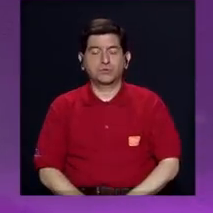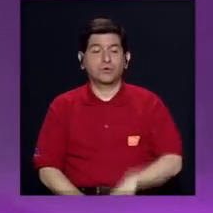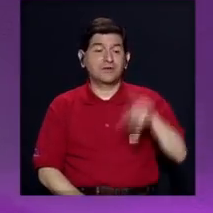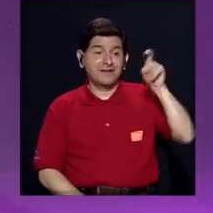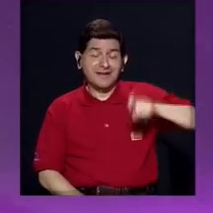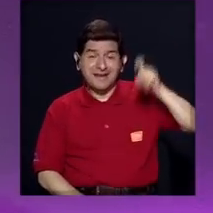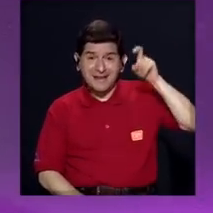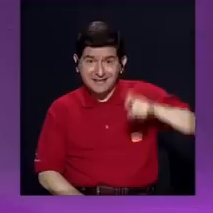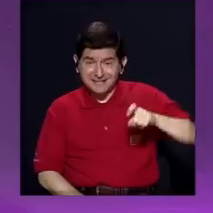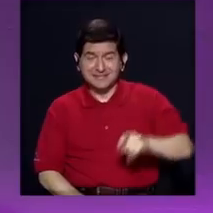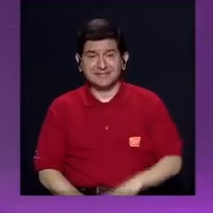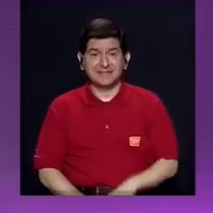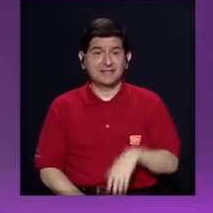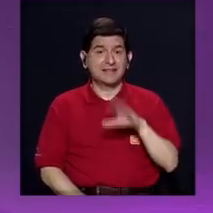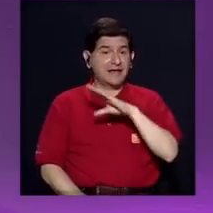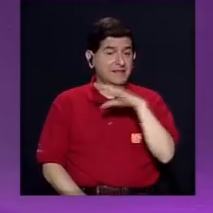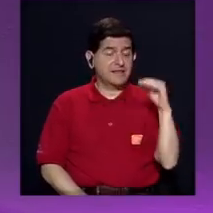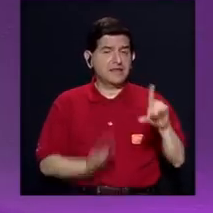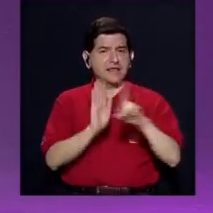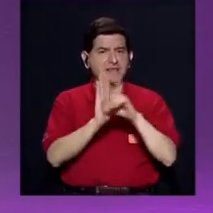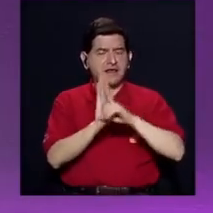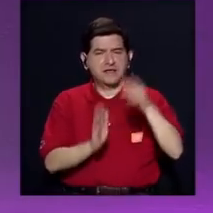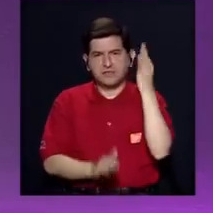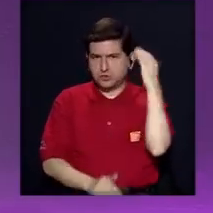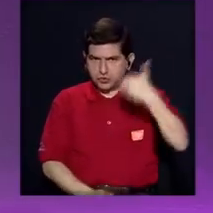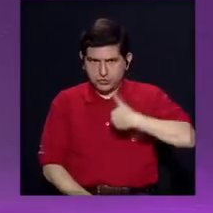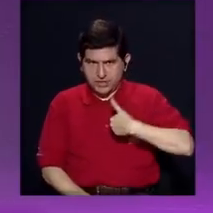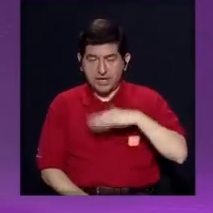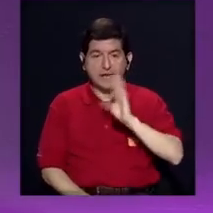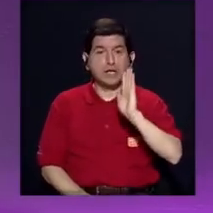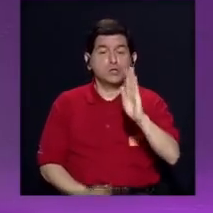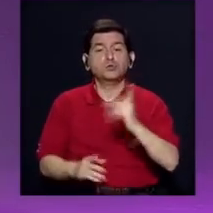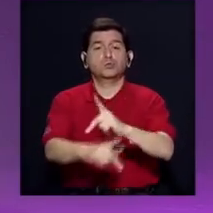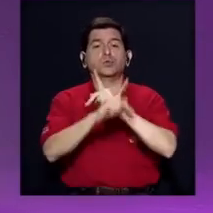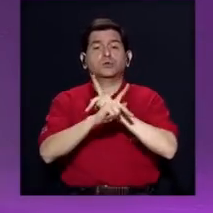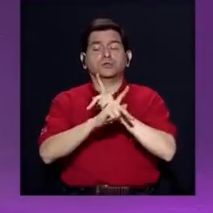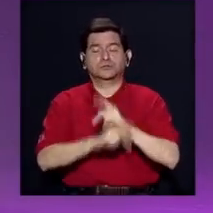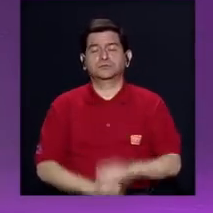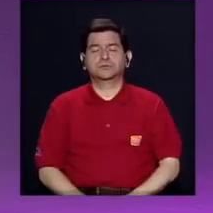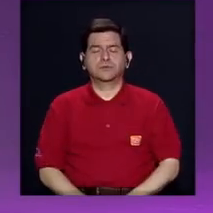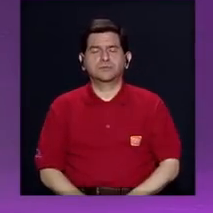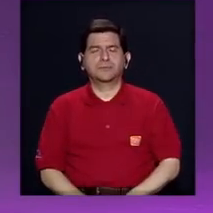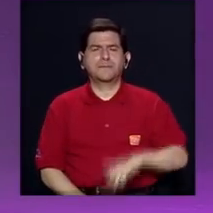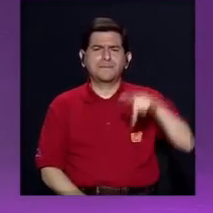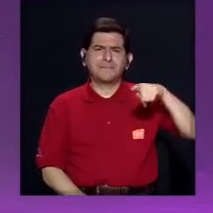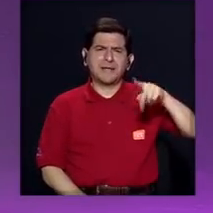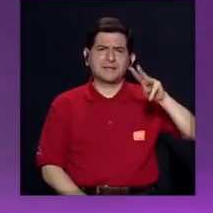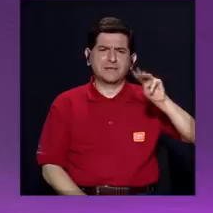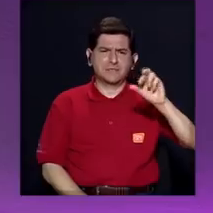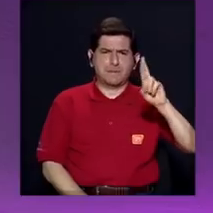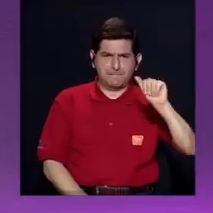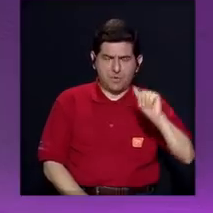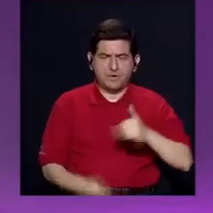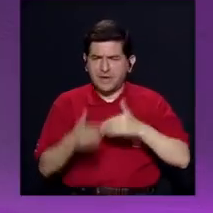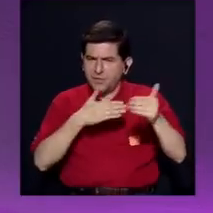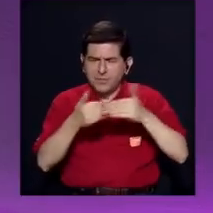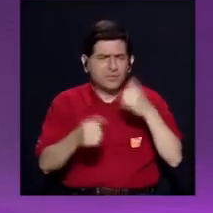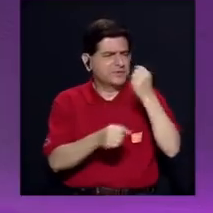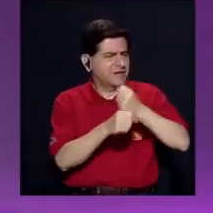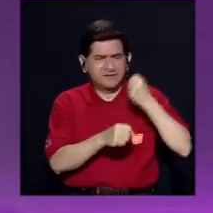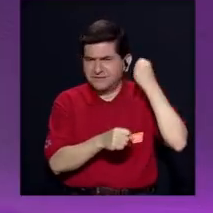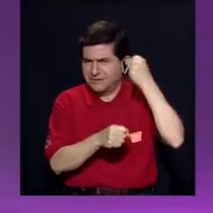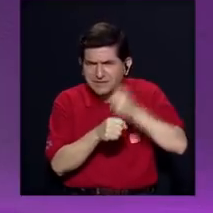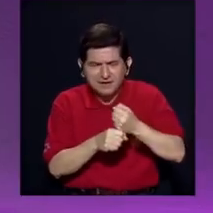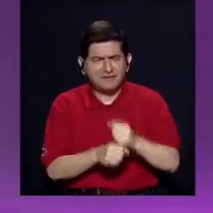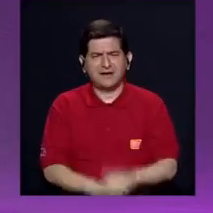las necesidades y los derechos de las mujeres y su protección patricia a pesar de los esfuerzos que se han